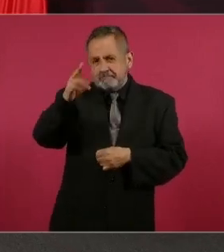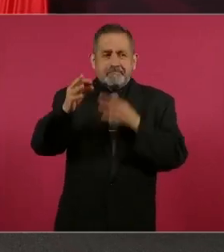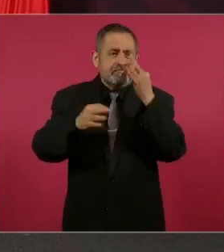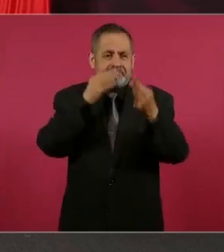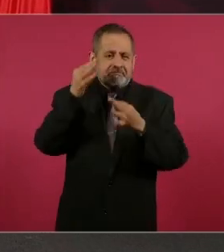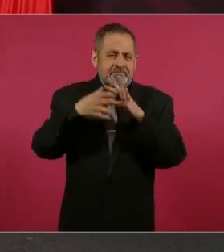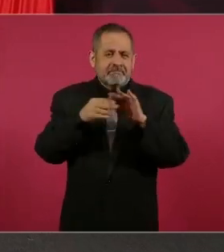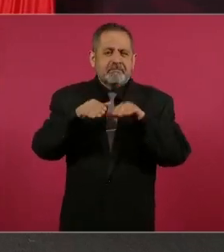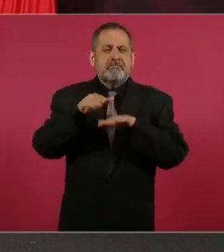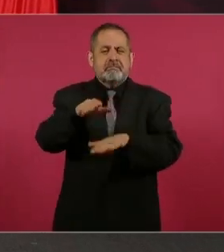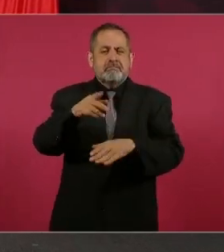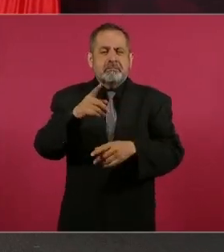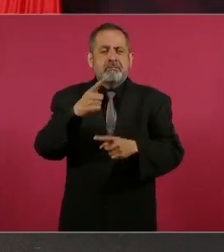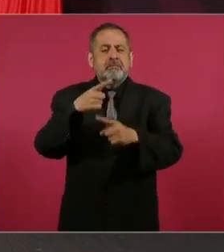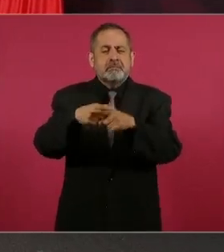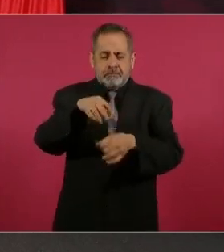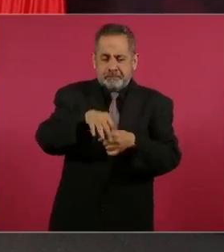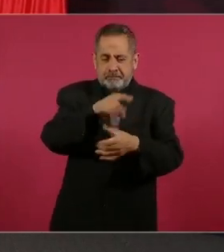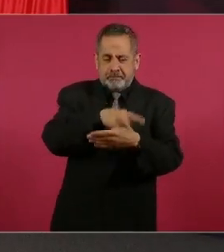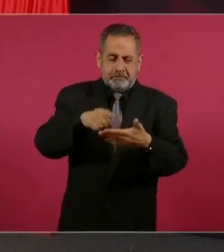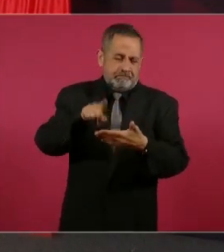marzo, abril y mayo.